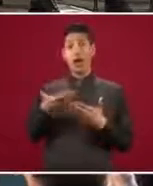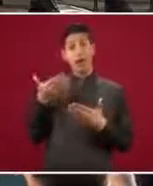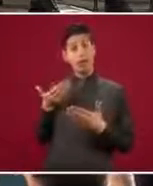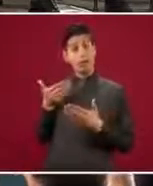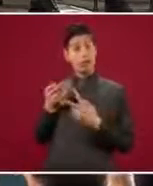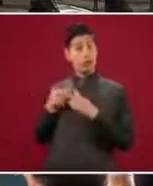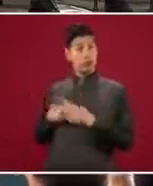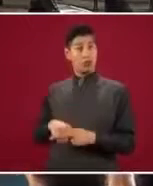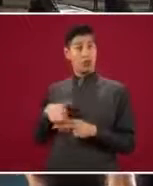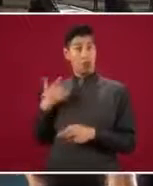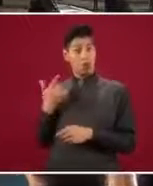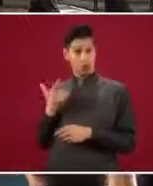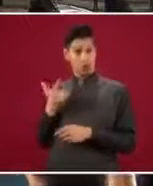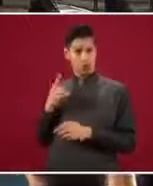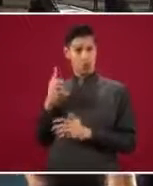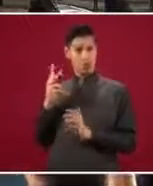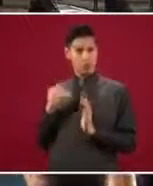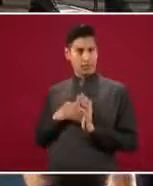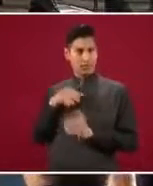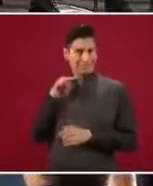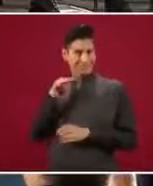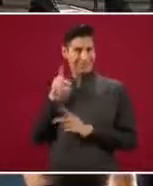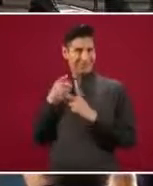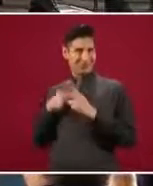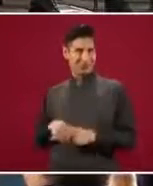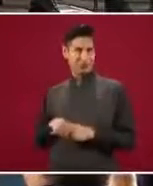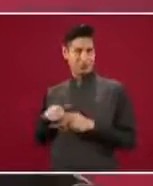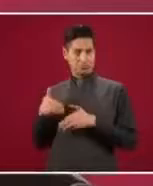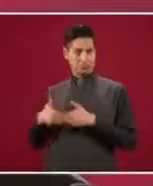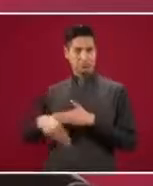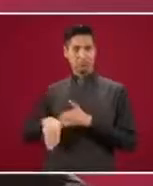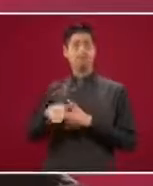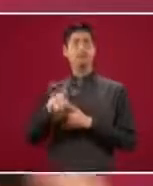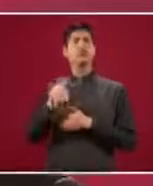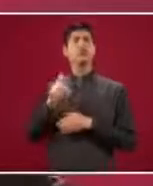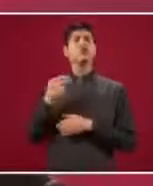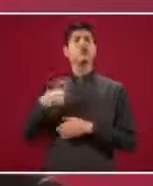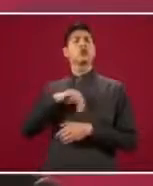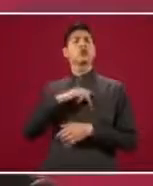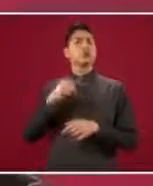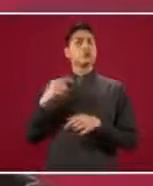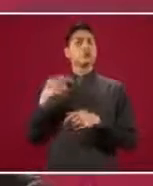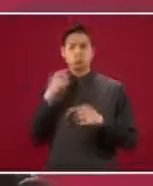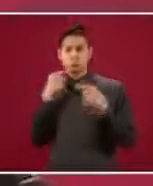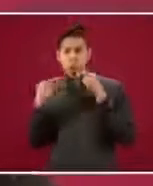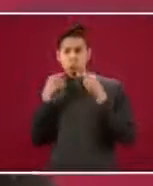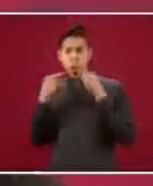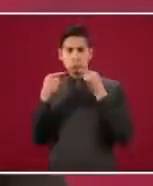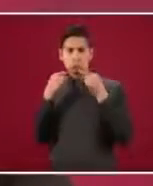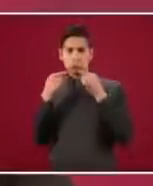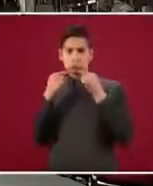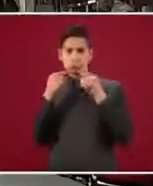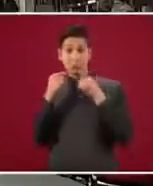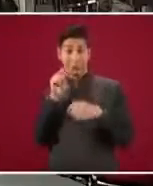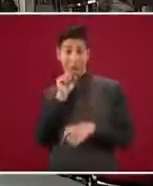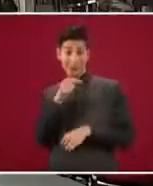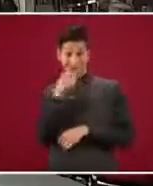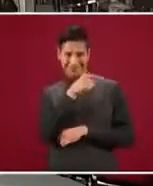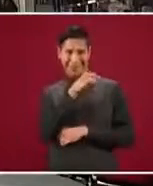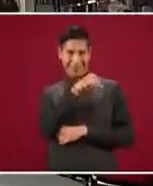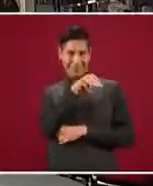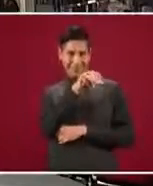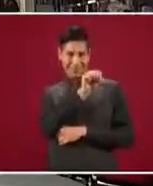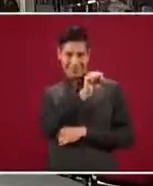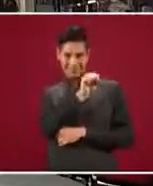Paz en julio del año pasado? Hemos articulado esfuerzos. Aquí el IMSS Bienestar, que tiene un programa de atención